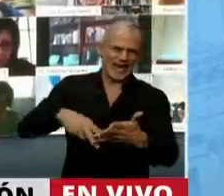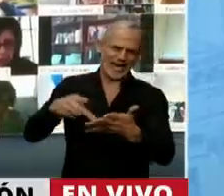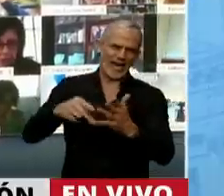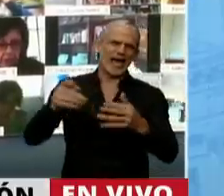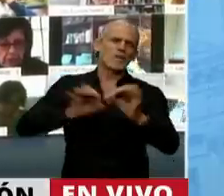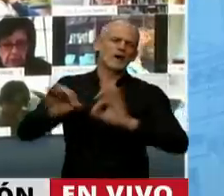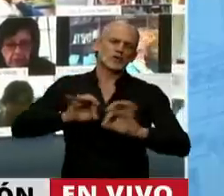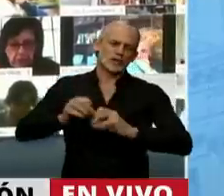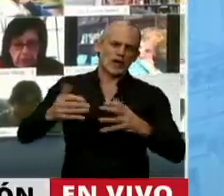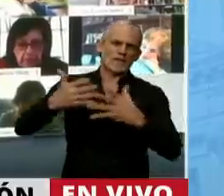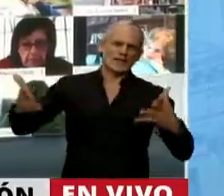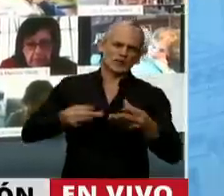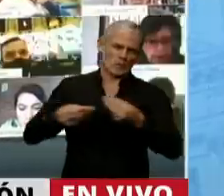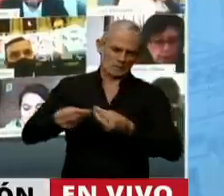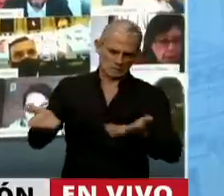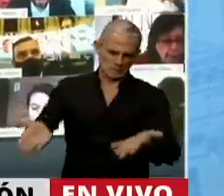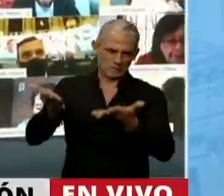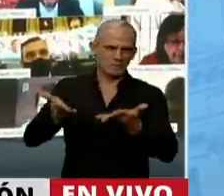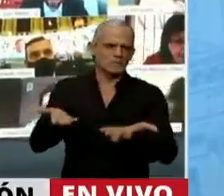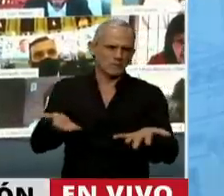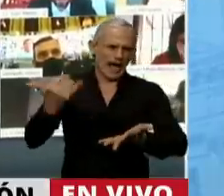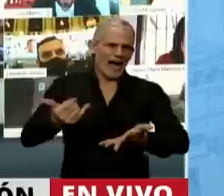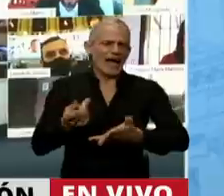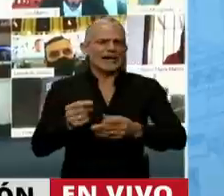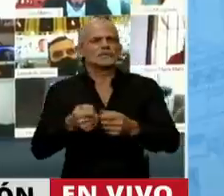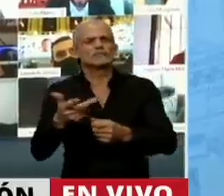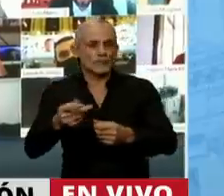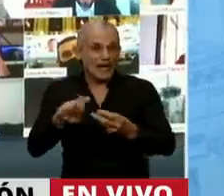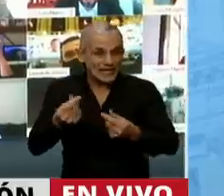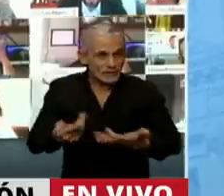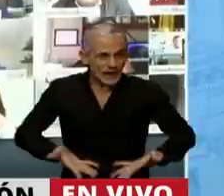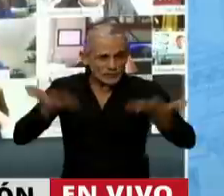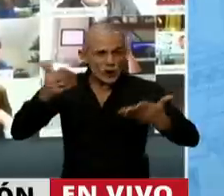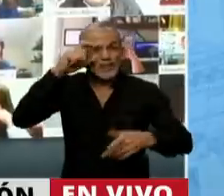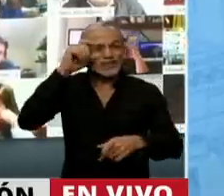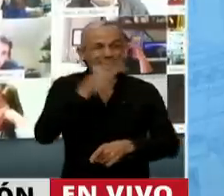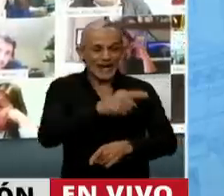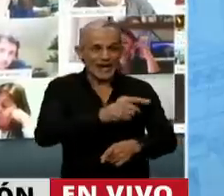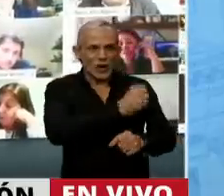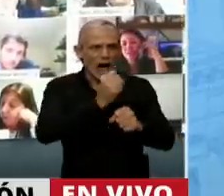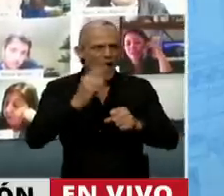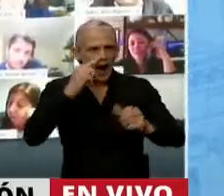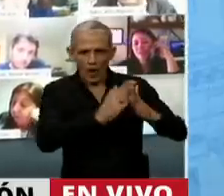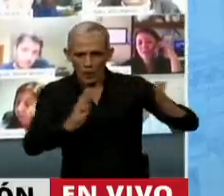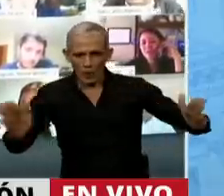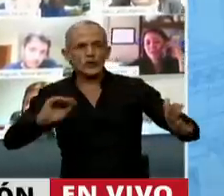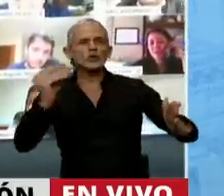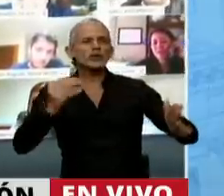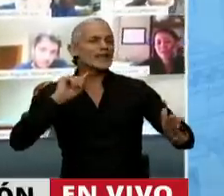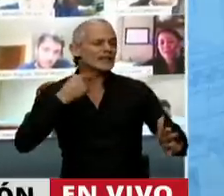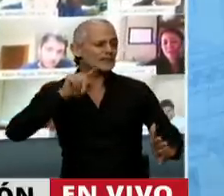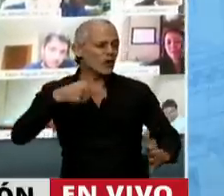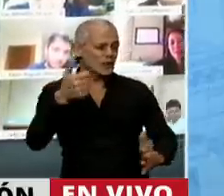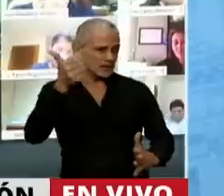datos. El dato es que la inflación de enero a junio fue de